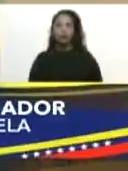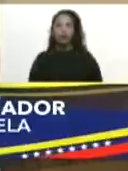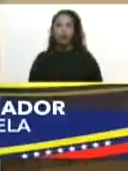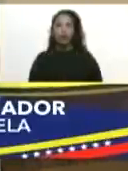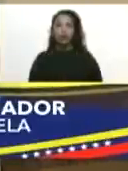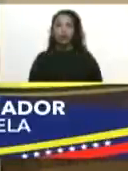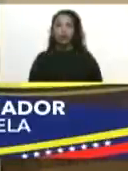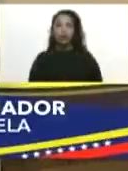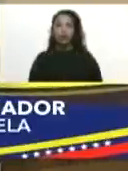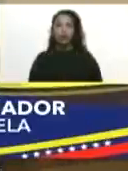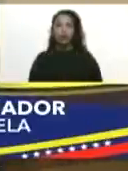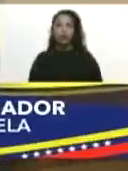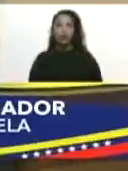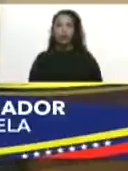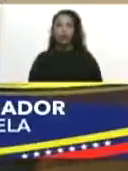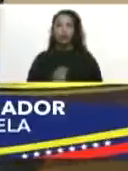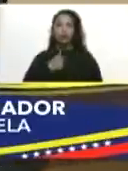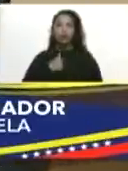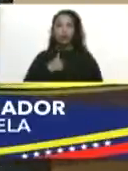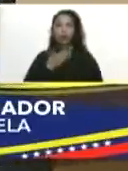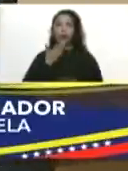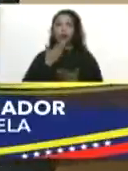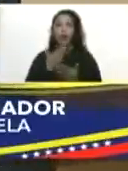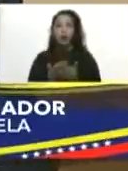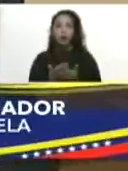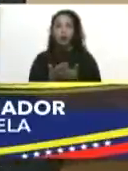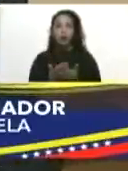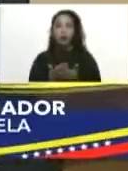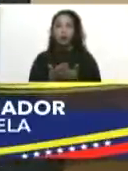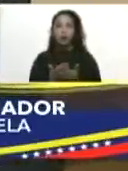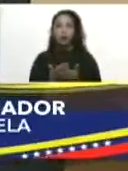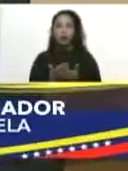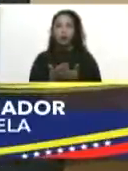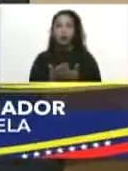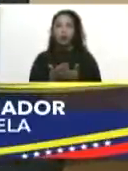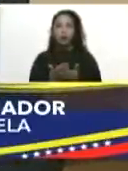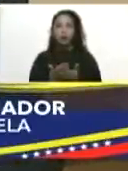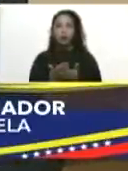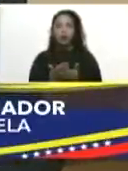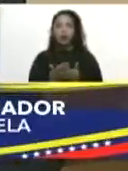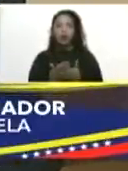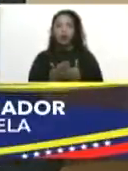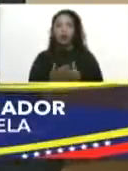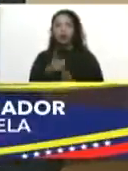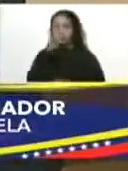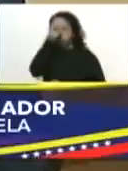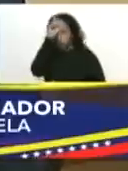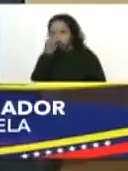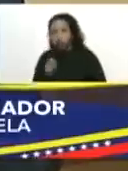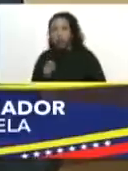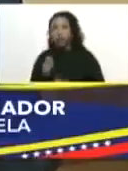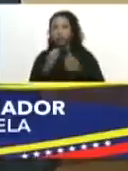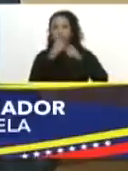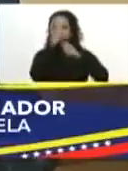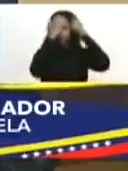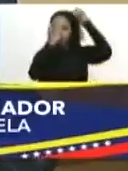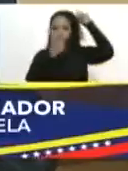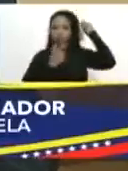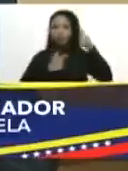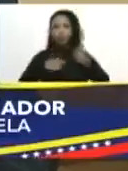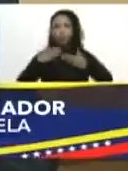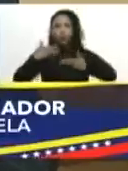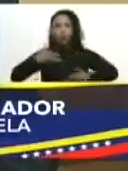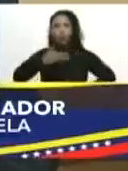estoy sumamente agradecido y honrado por la condecoración otorgada por el excelentísimo